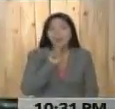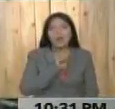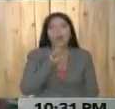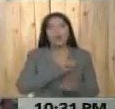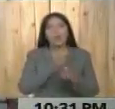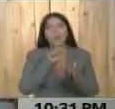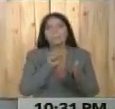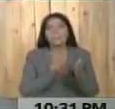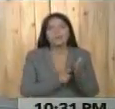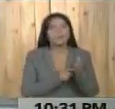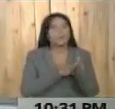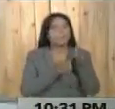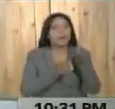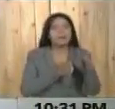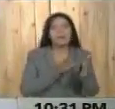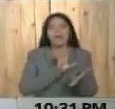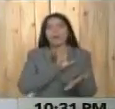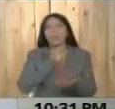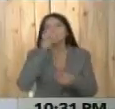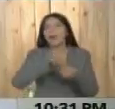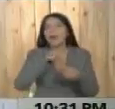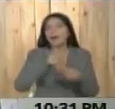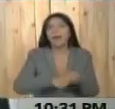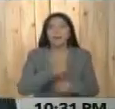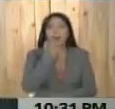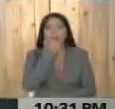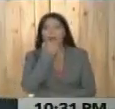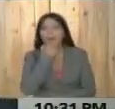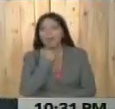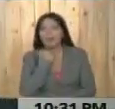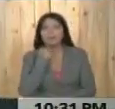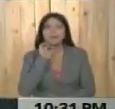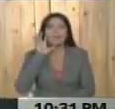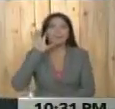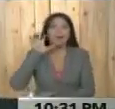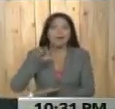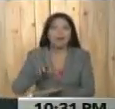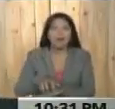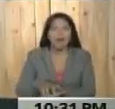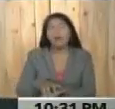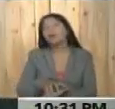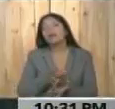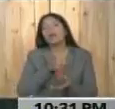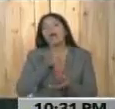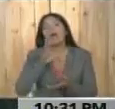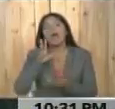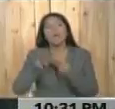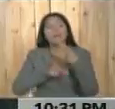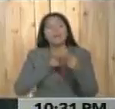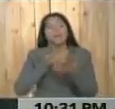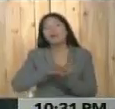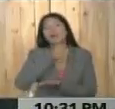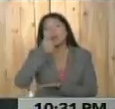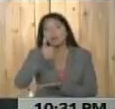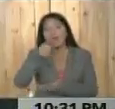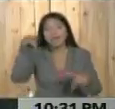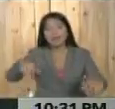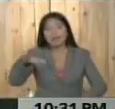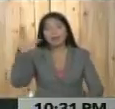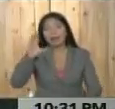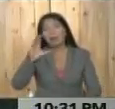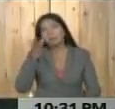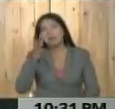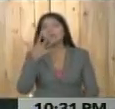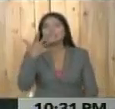Por todo el país, que vayan a Maracaibo, vayan a Valencia, Maracay, a Puerto Ordaz, y aquí en Caracas los tengamos por lo menos